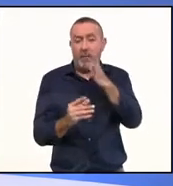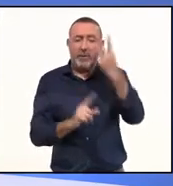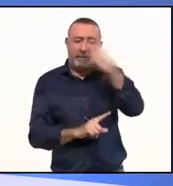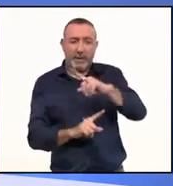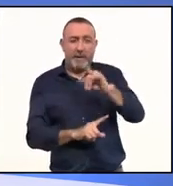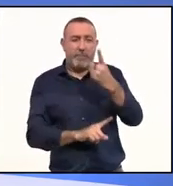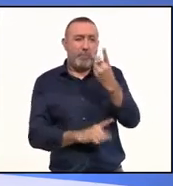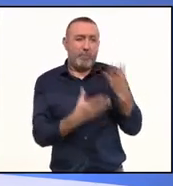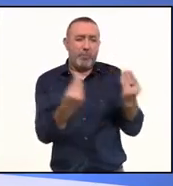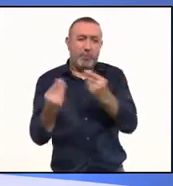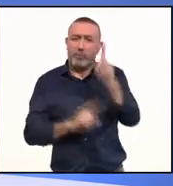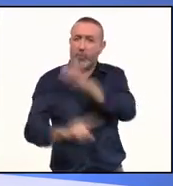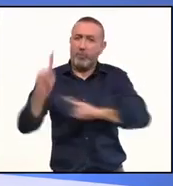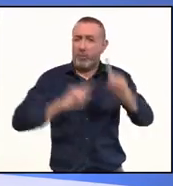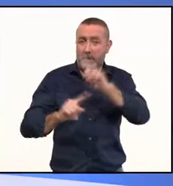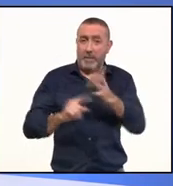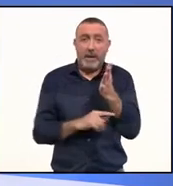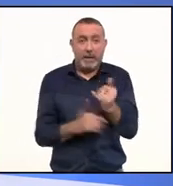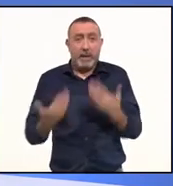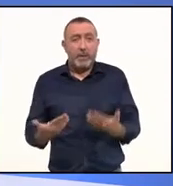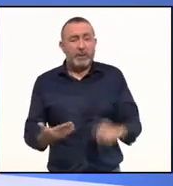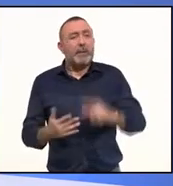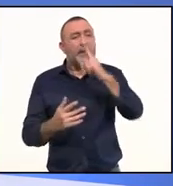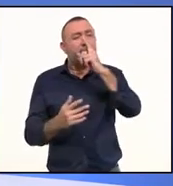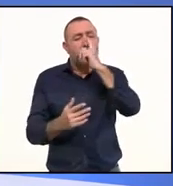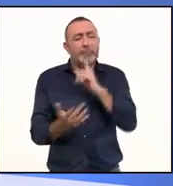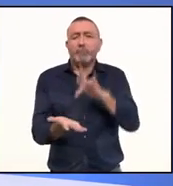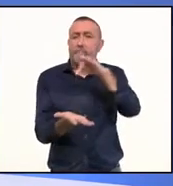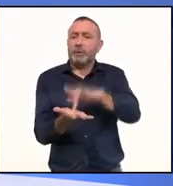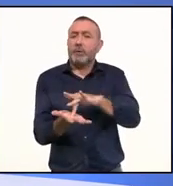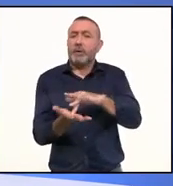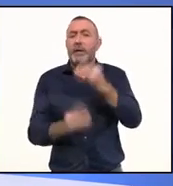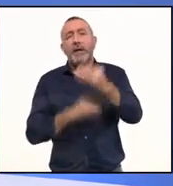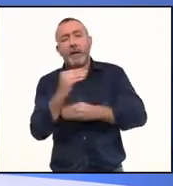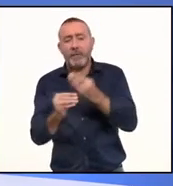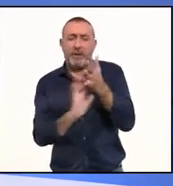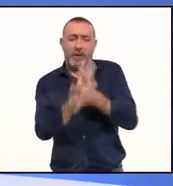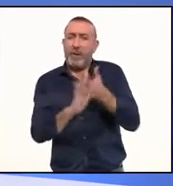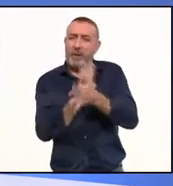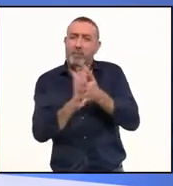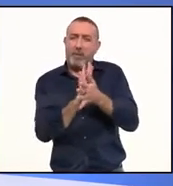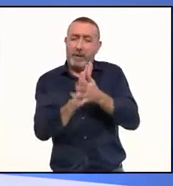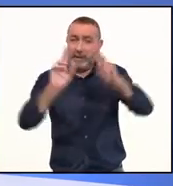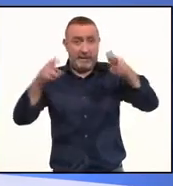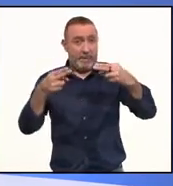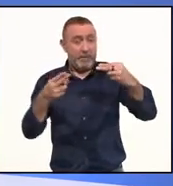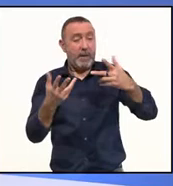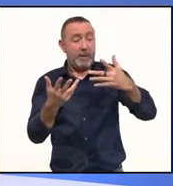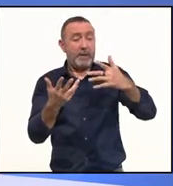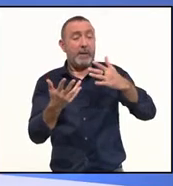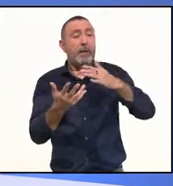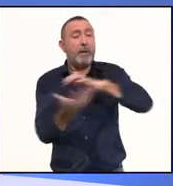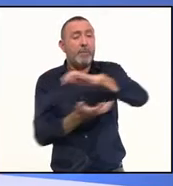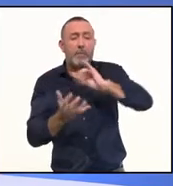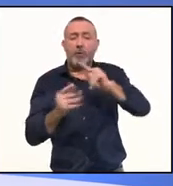peros que le podamos poner y este año hemos decidido hablar del tema pero desde otro punto de